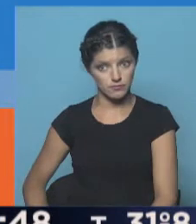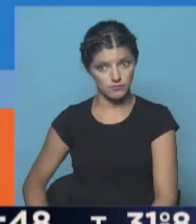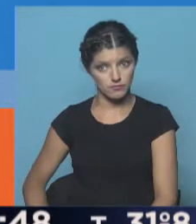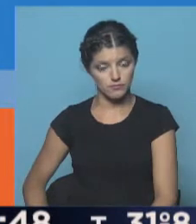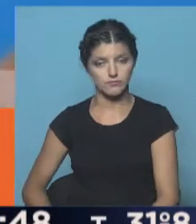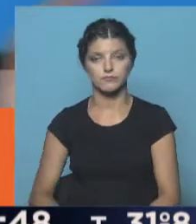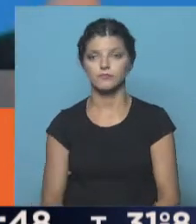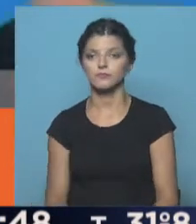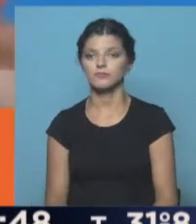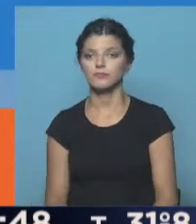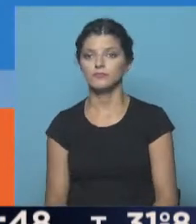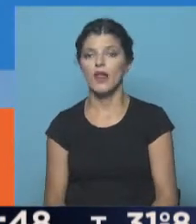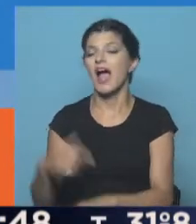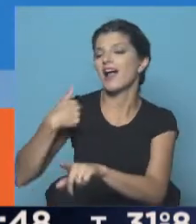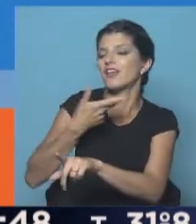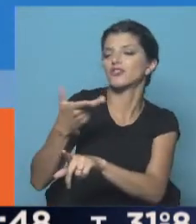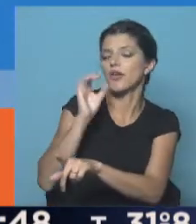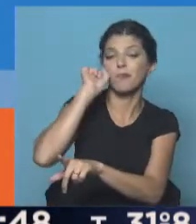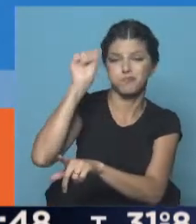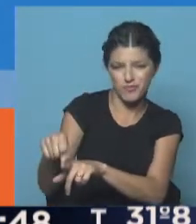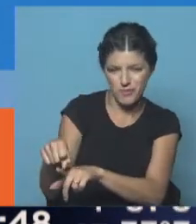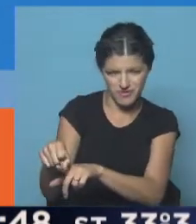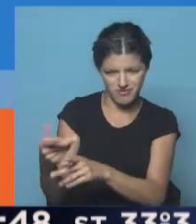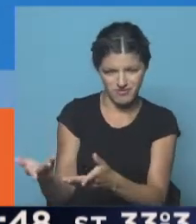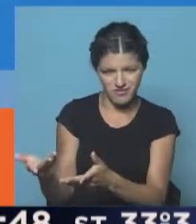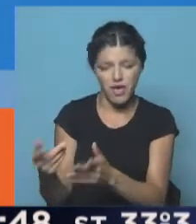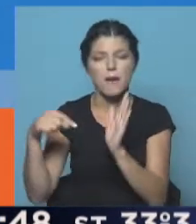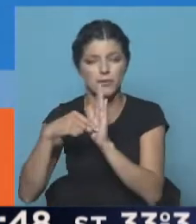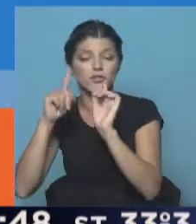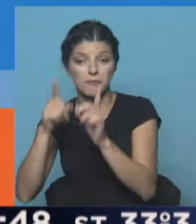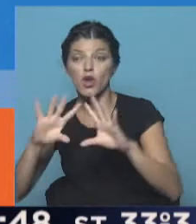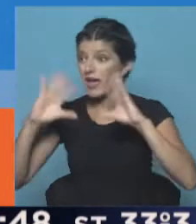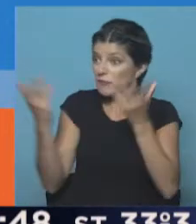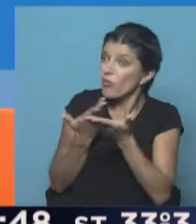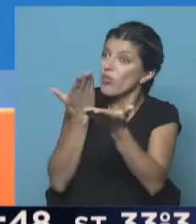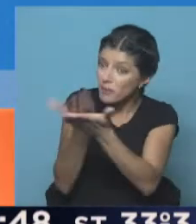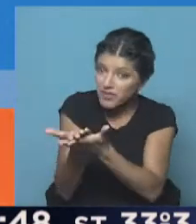los venezolanos, que es lo más importante, pero también los pedidos del mundo entero,